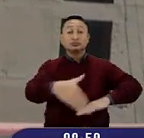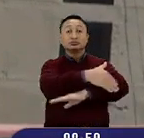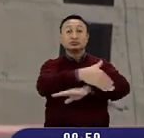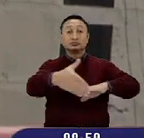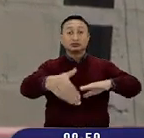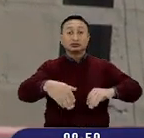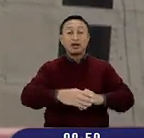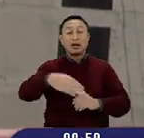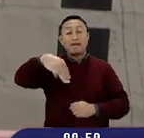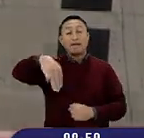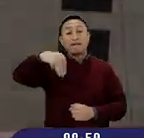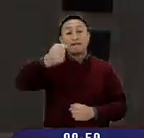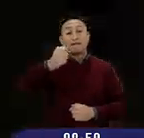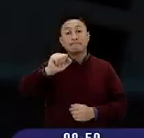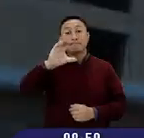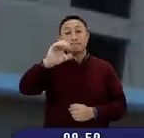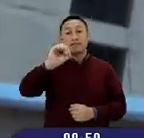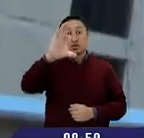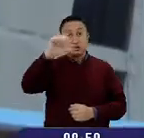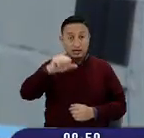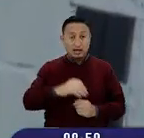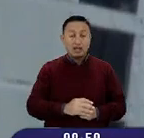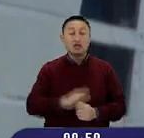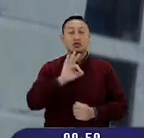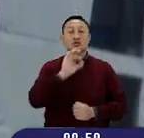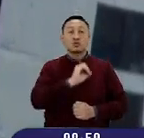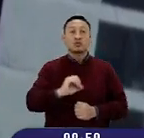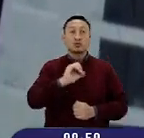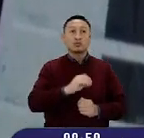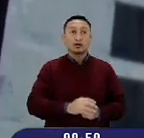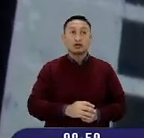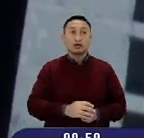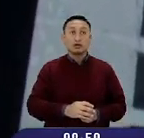José Mascote y 9 de Octubre. Solo una vivienda la